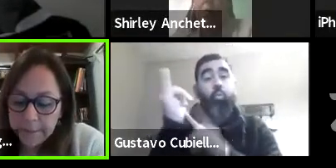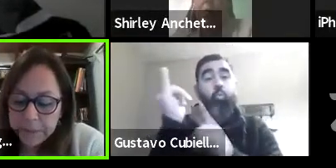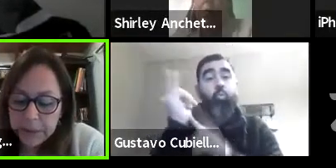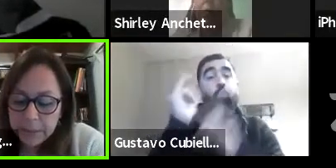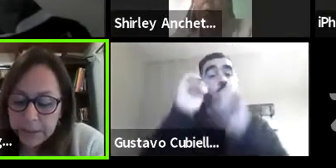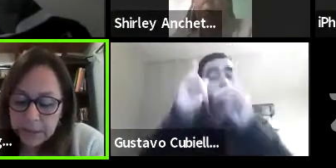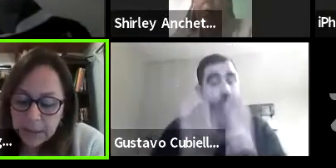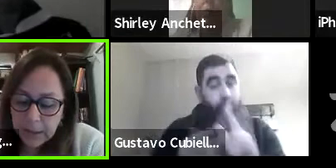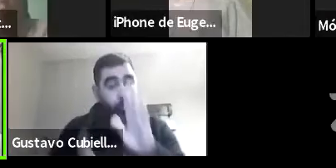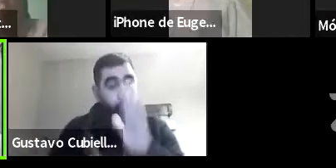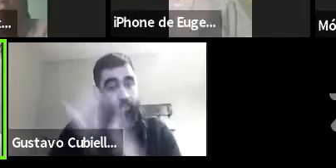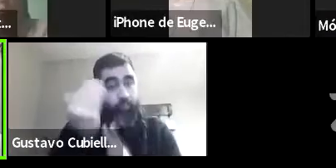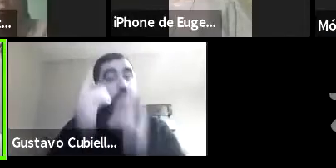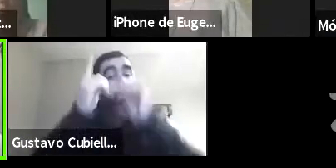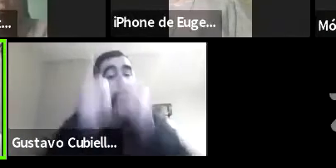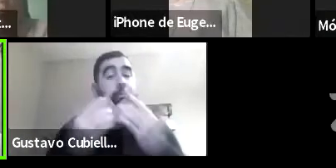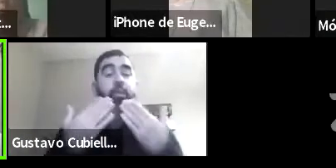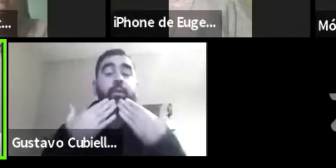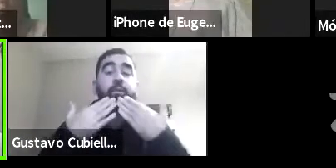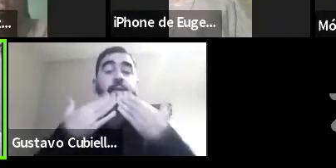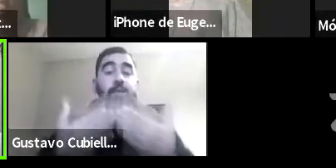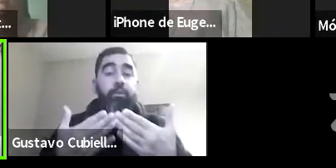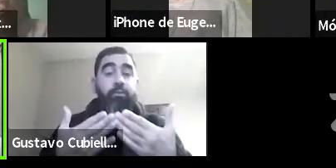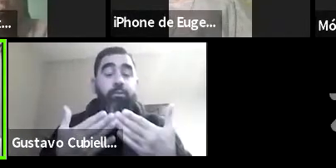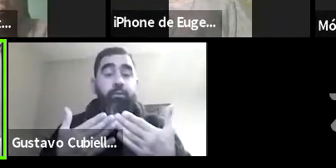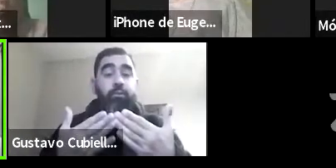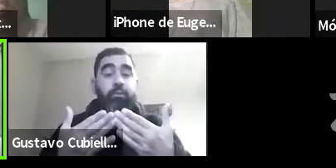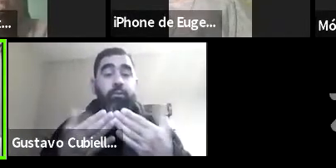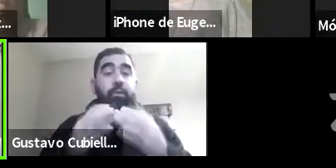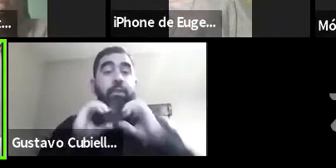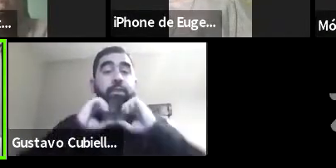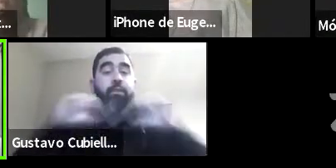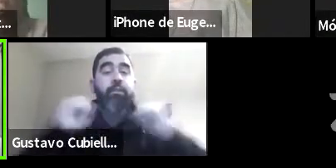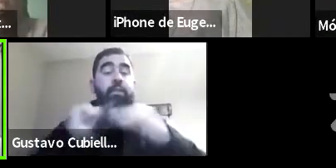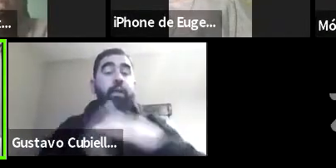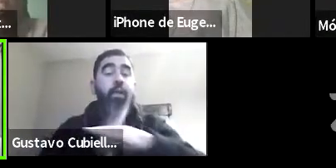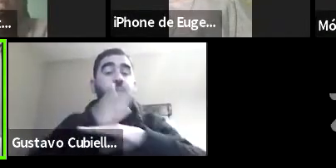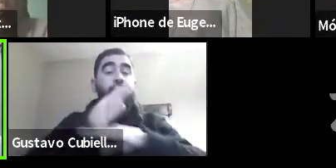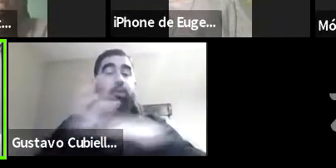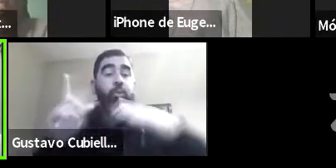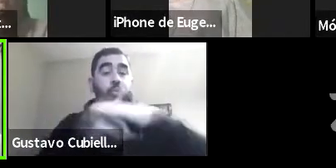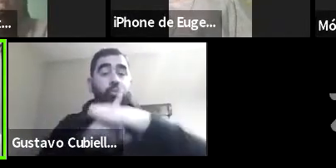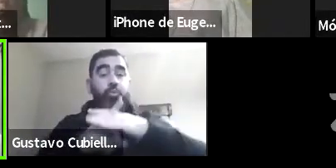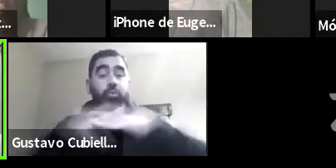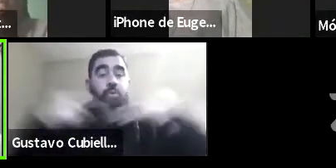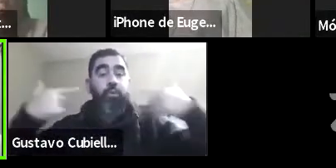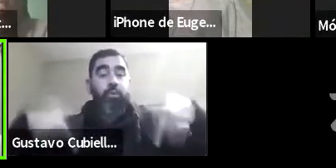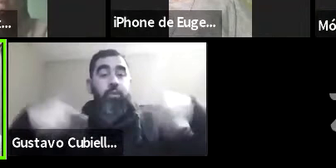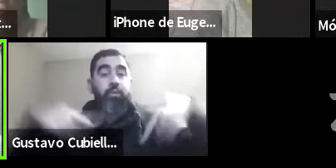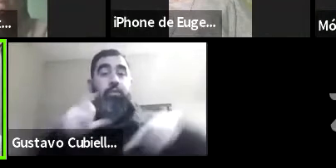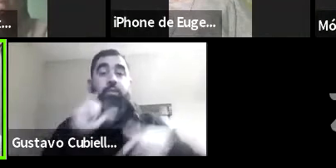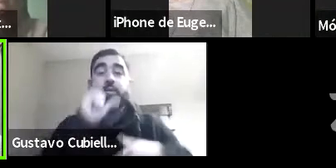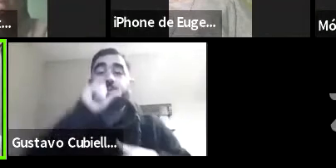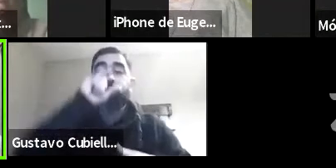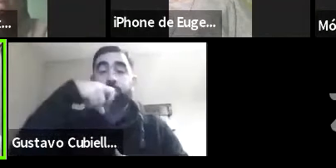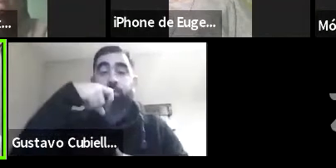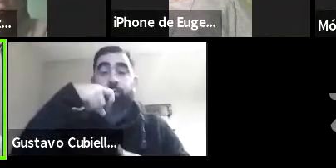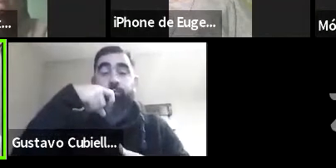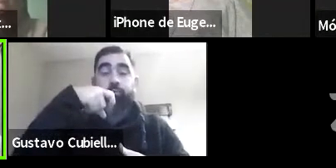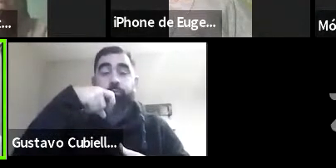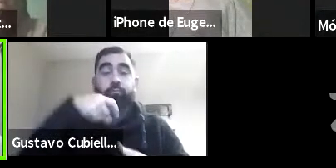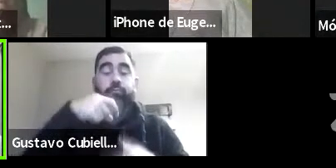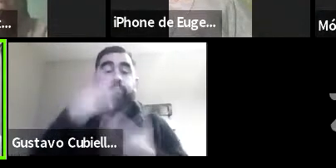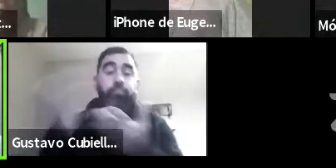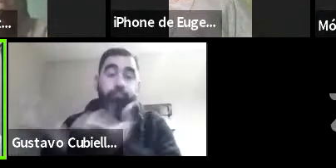viendo. También agradecer a la Secretaría de Accesibilidad e Inclusión de la Intendencia de Montevideo que